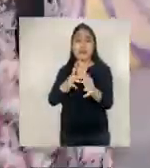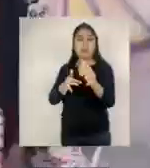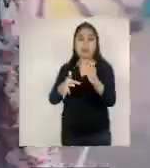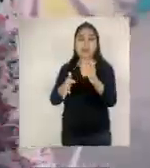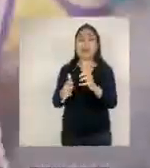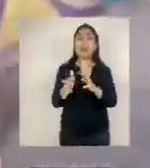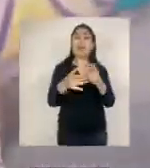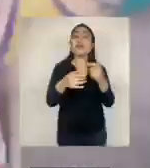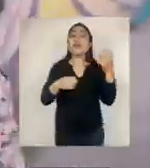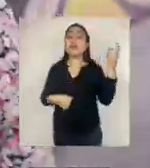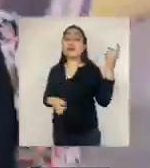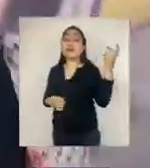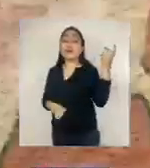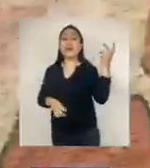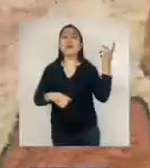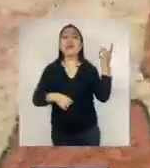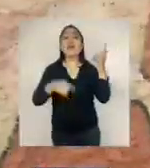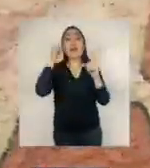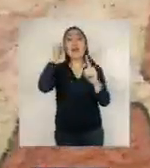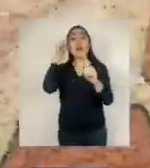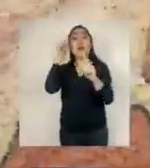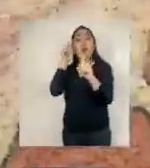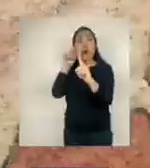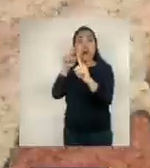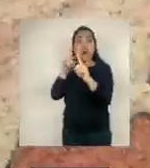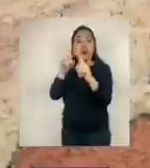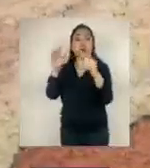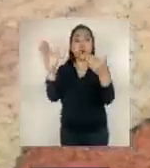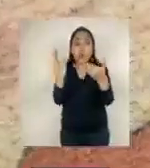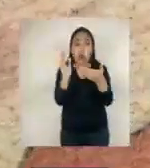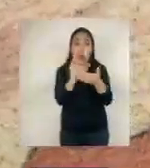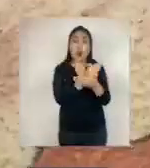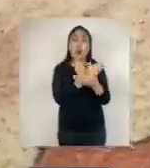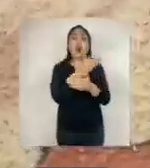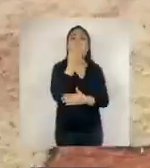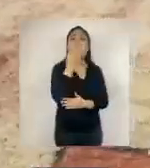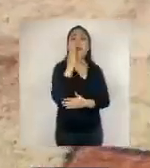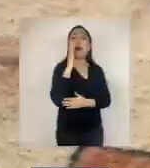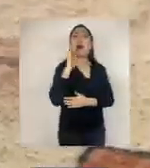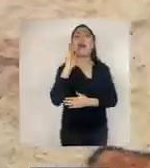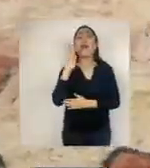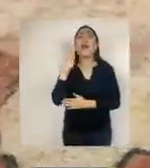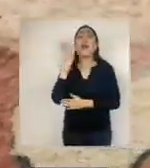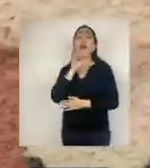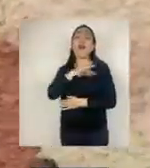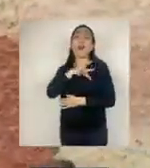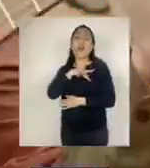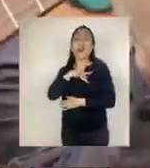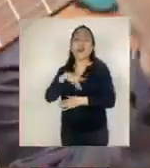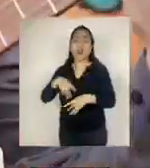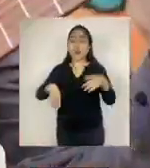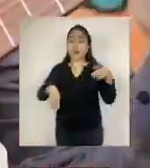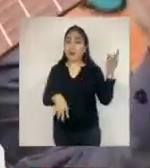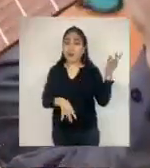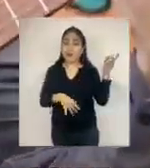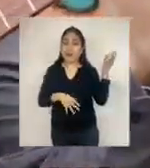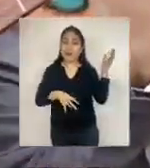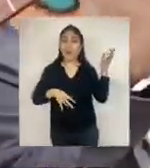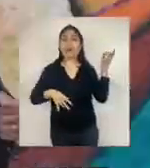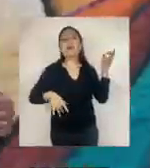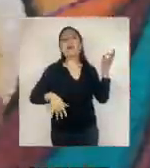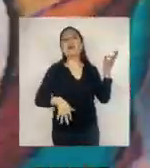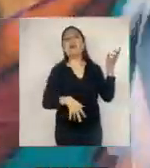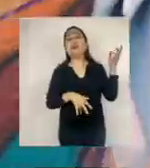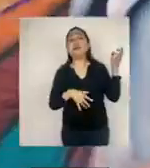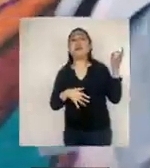entregan esta nueva constitución, que es lo que se viene después del 4 de septiembre, por supuesto. Y es lo que nos queda hacer también, siempre nosotros, que